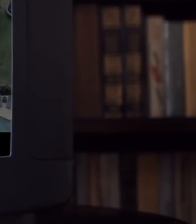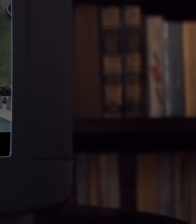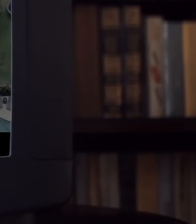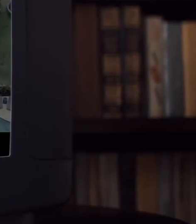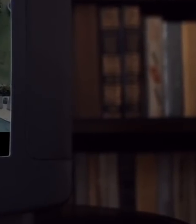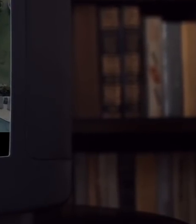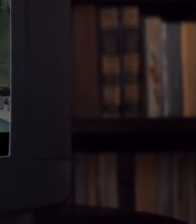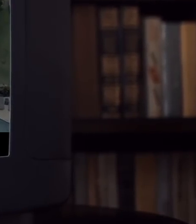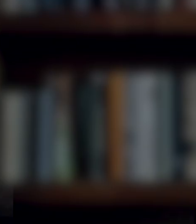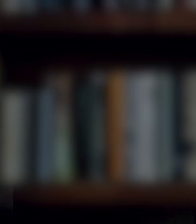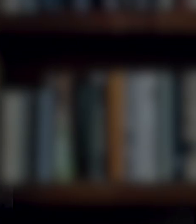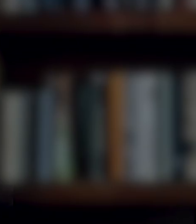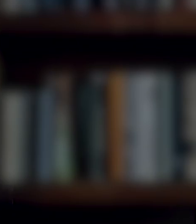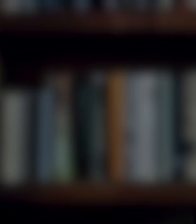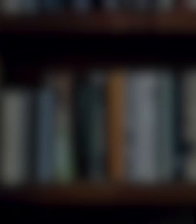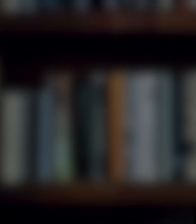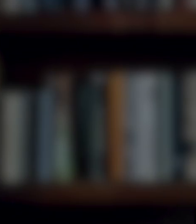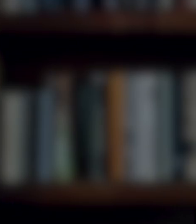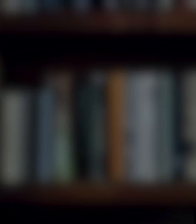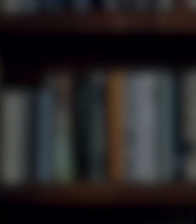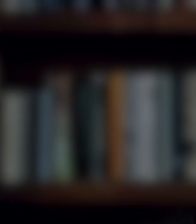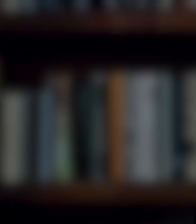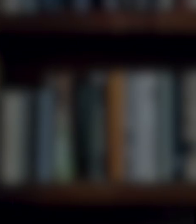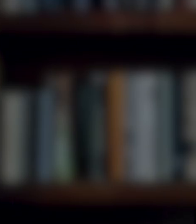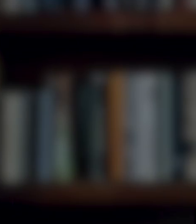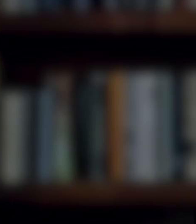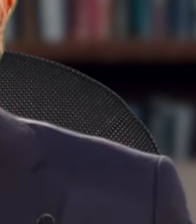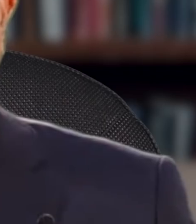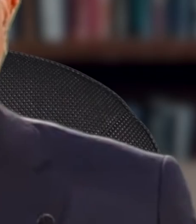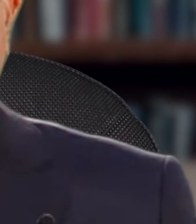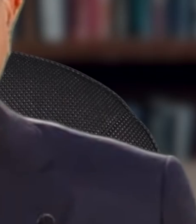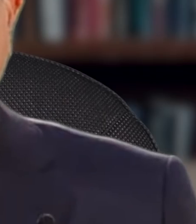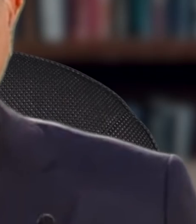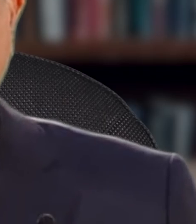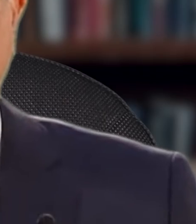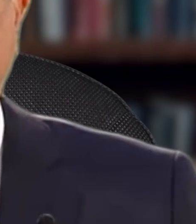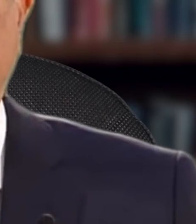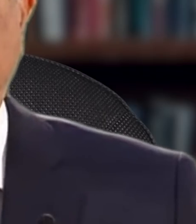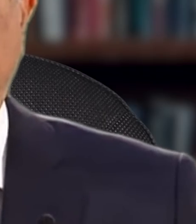del presidente López Obrador, mientras su papá pregona un discurso de austeridad.